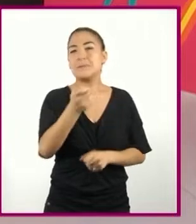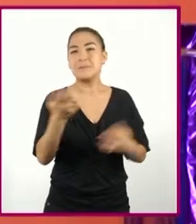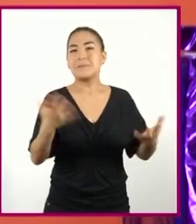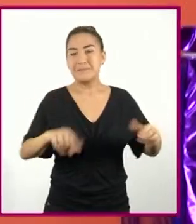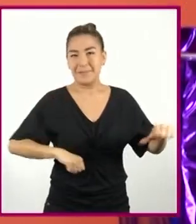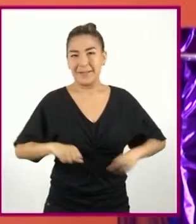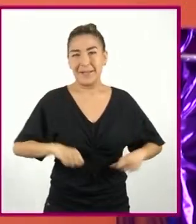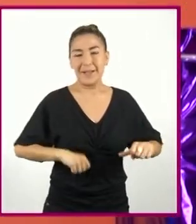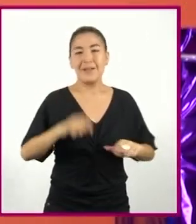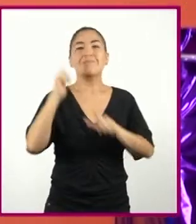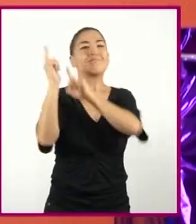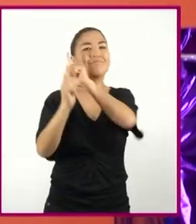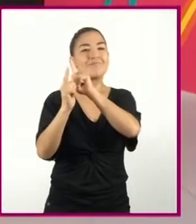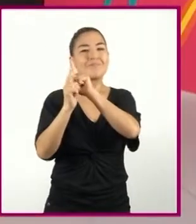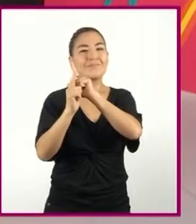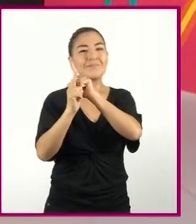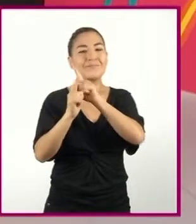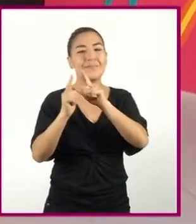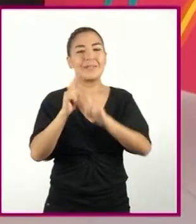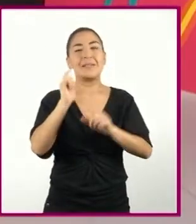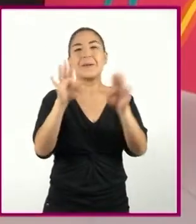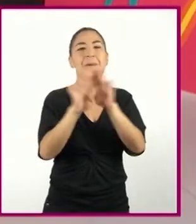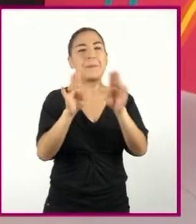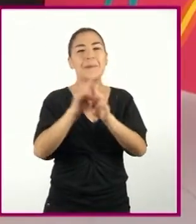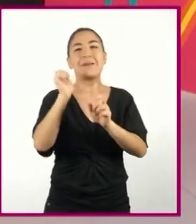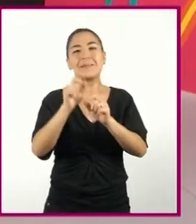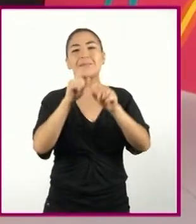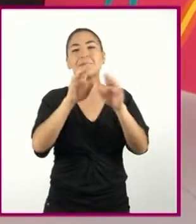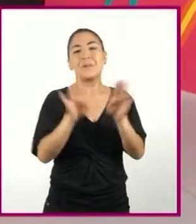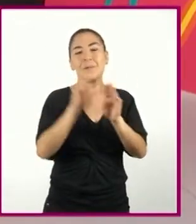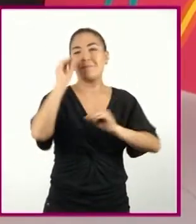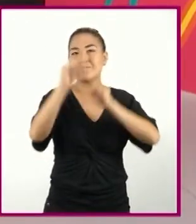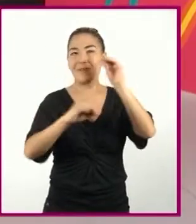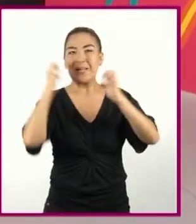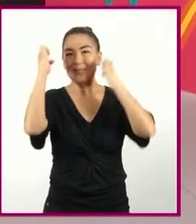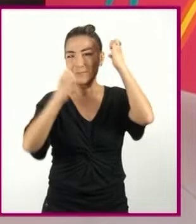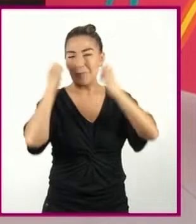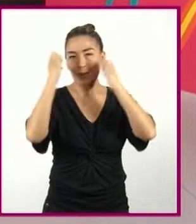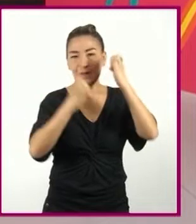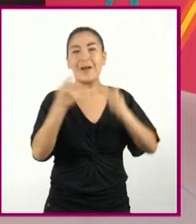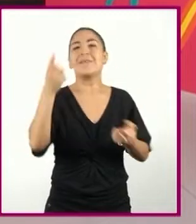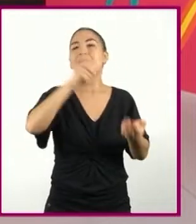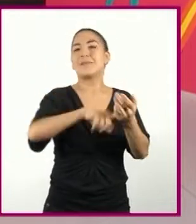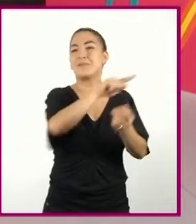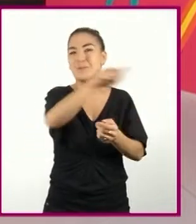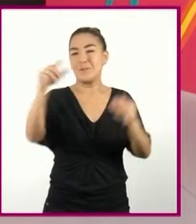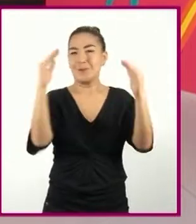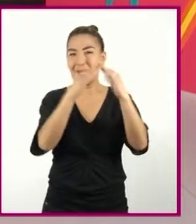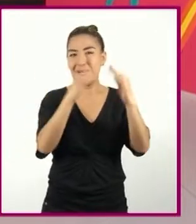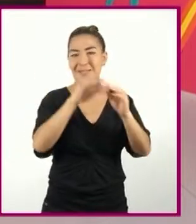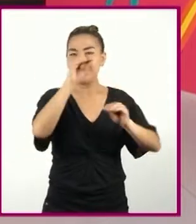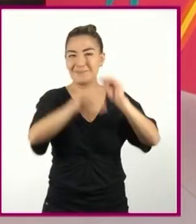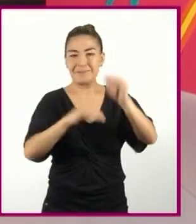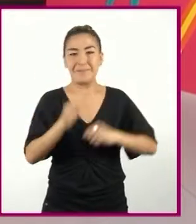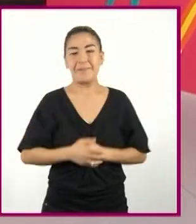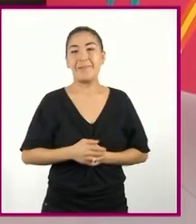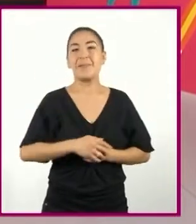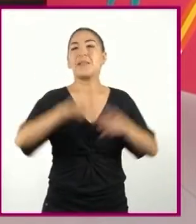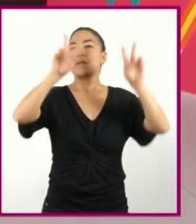una galería casera espectacular a la que podemos titular Nuestro